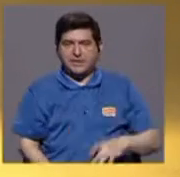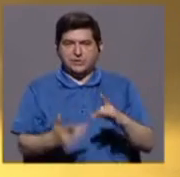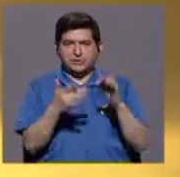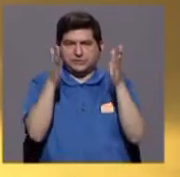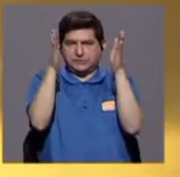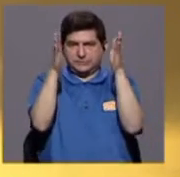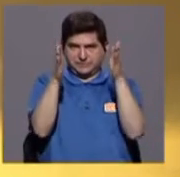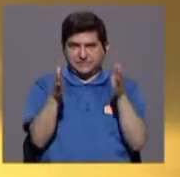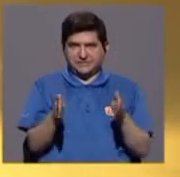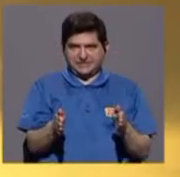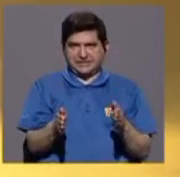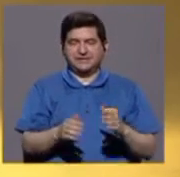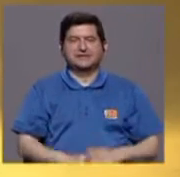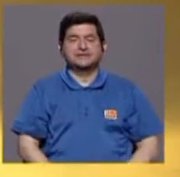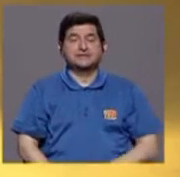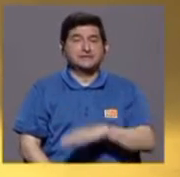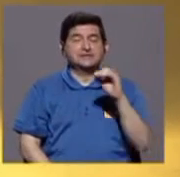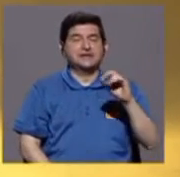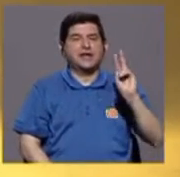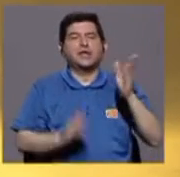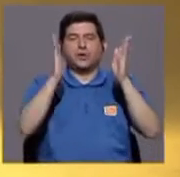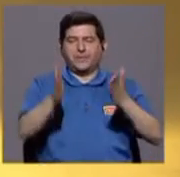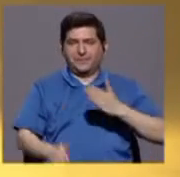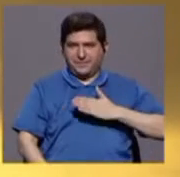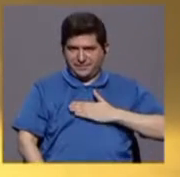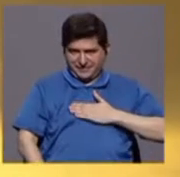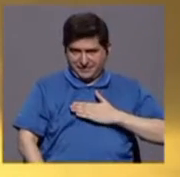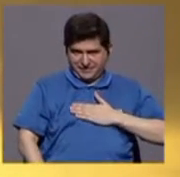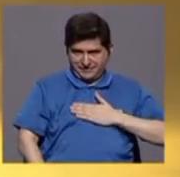experto y colega mío,